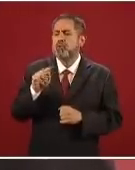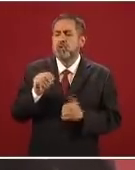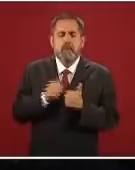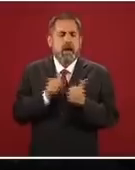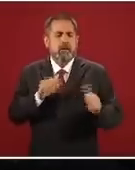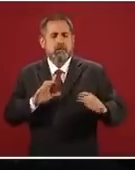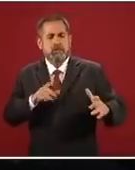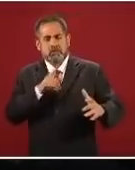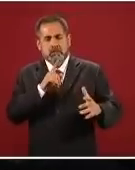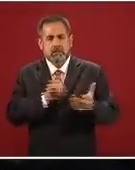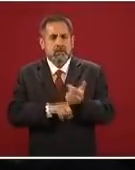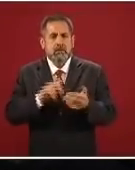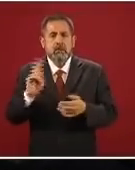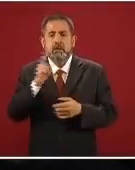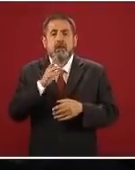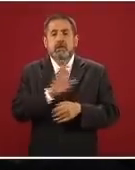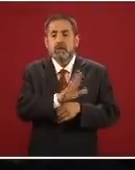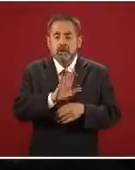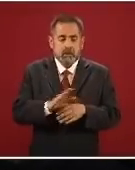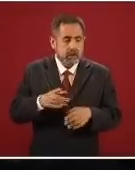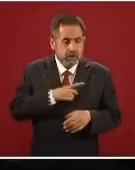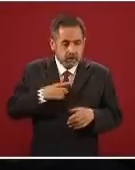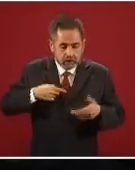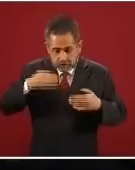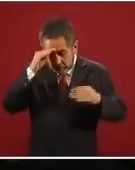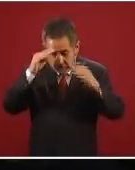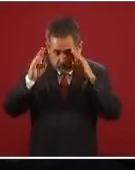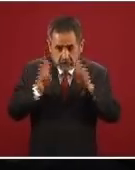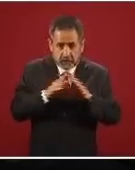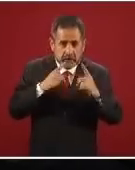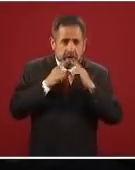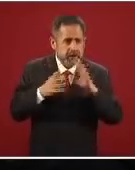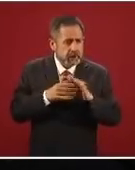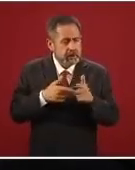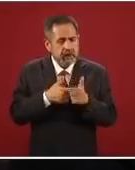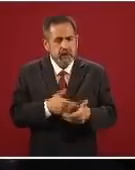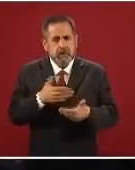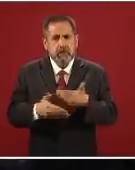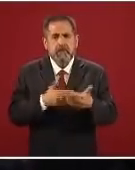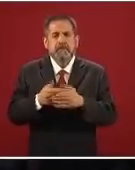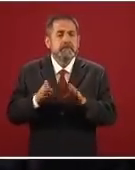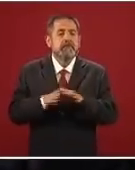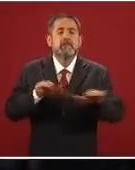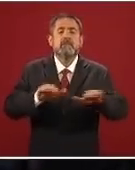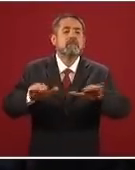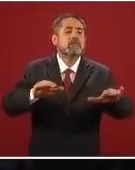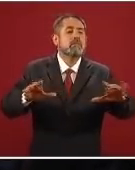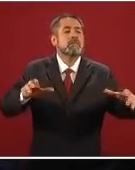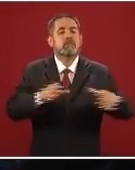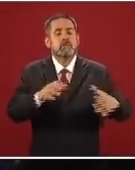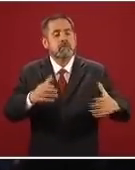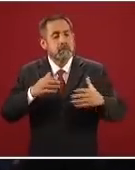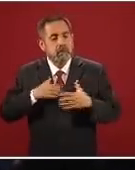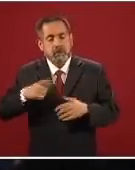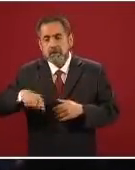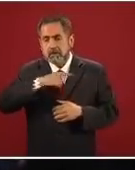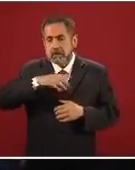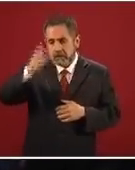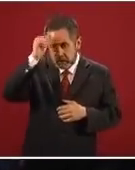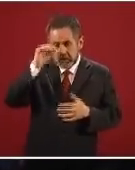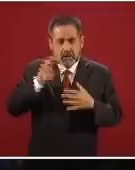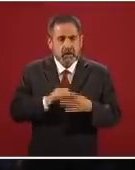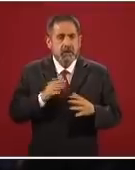las autoridades universitarias tienen que mantener el diálogo, seguir llamando al diálogo, llegar a